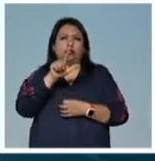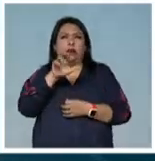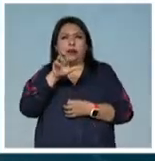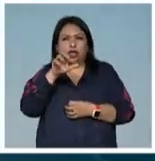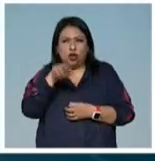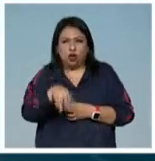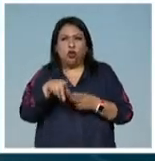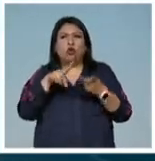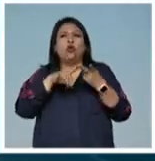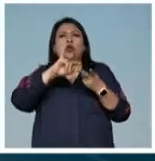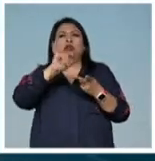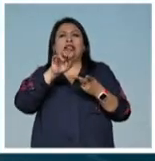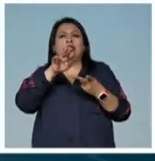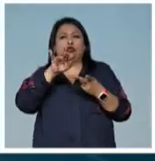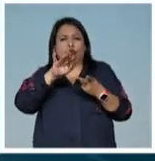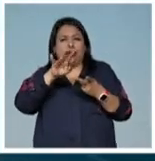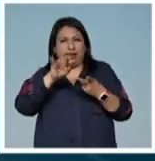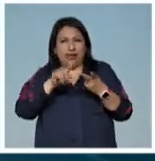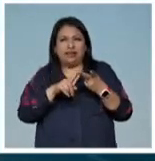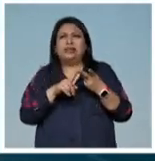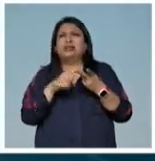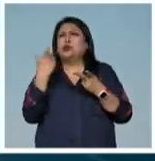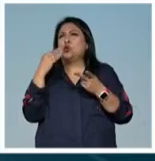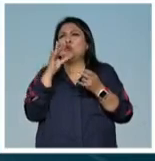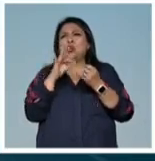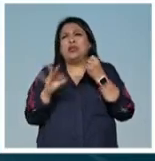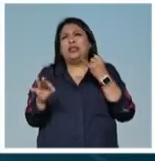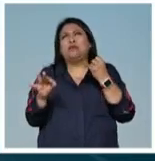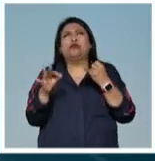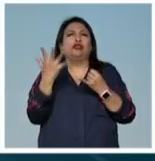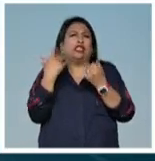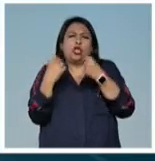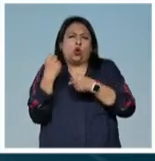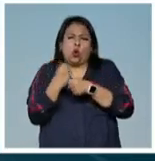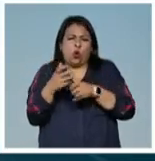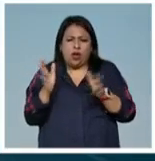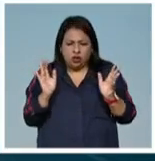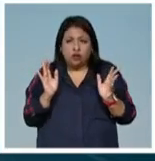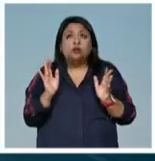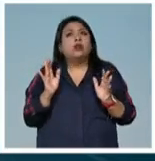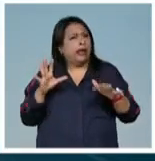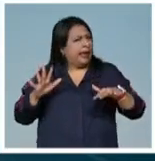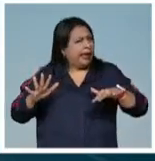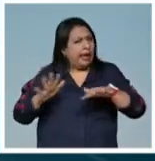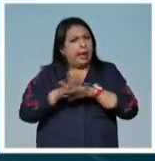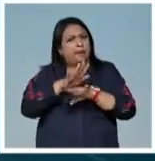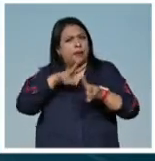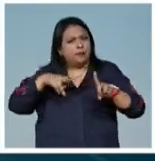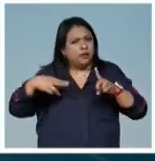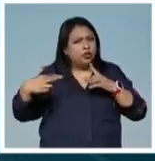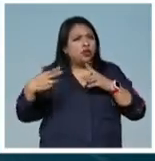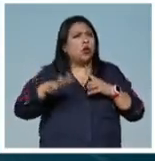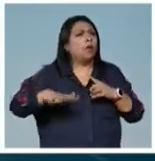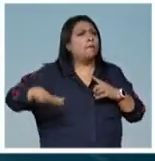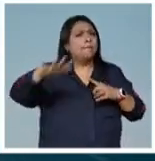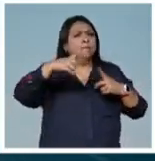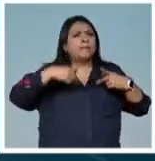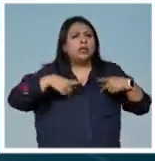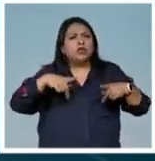los trabajos de Jesús Vargas, en los últimos, digamos, 5 años, han cambiado la percepción popular del